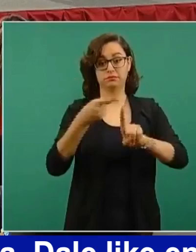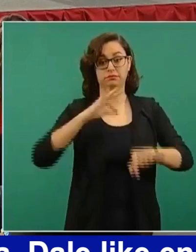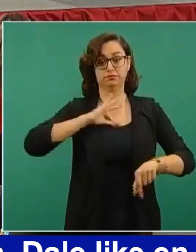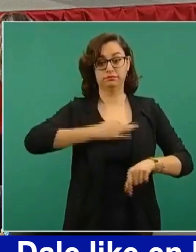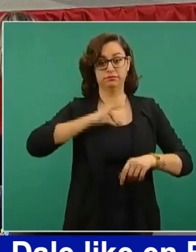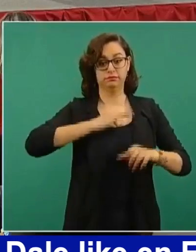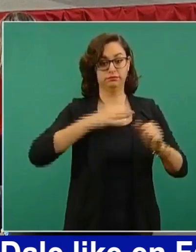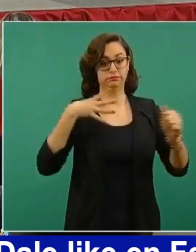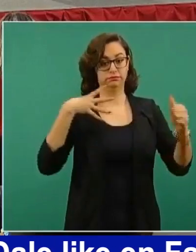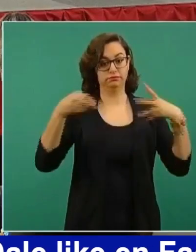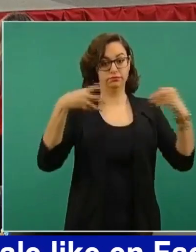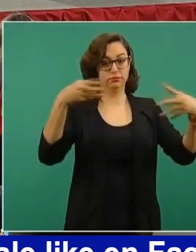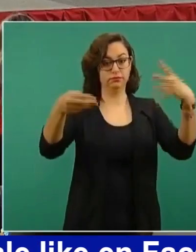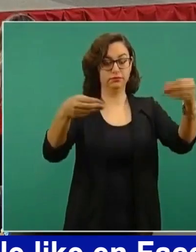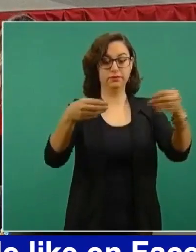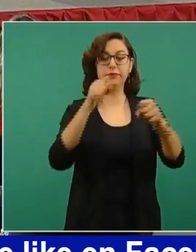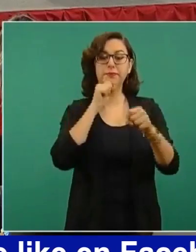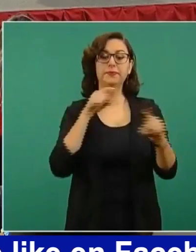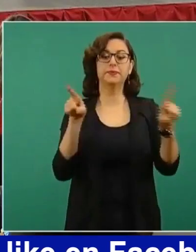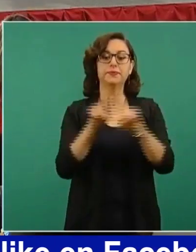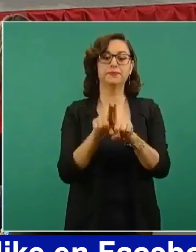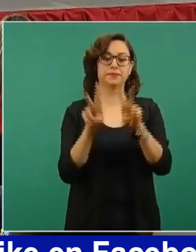las vacunas.